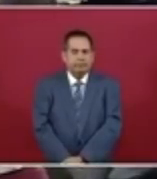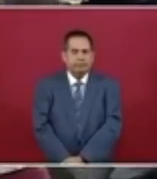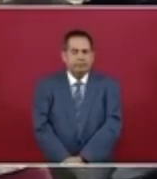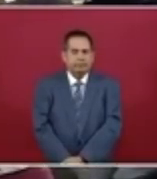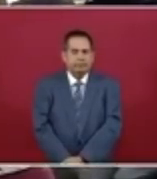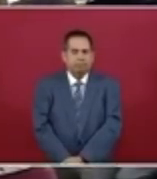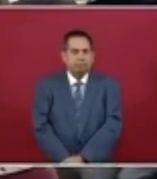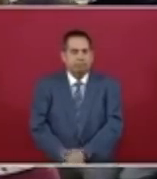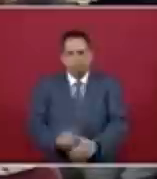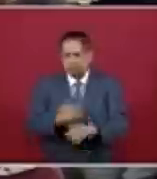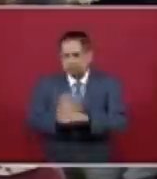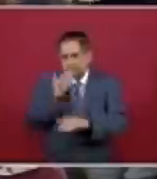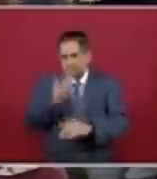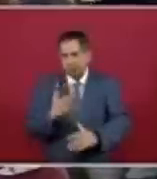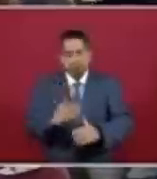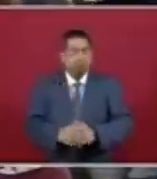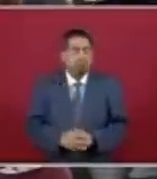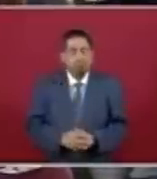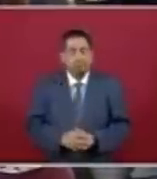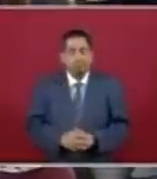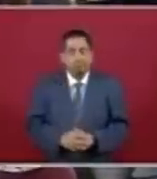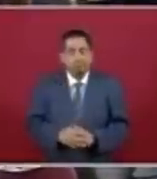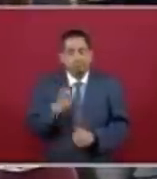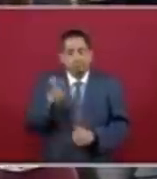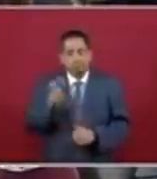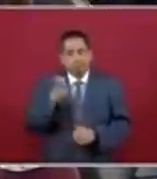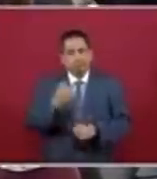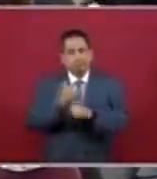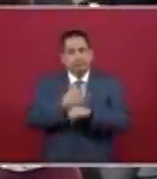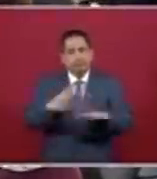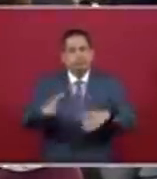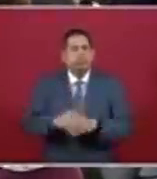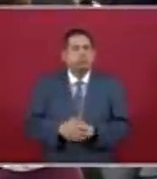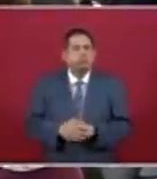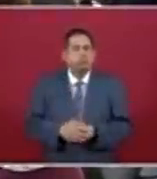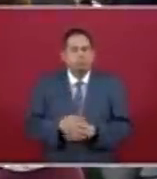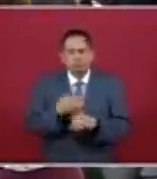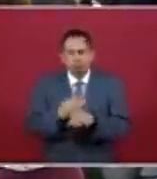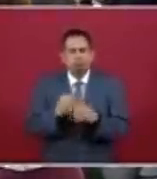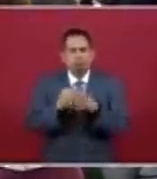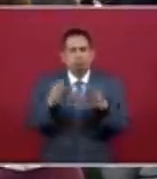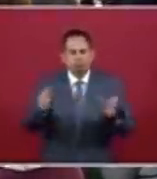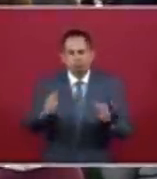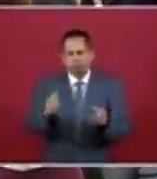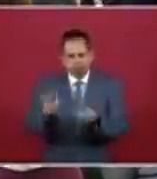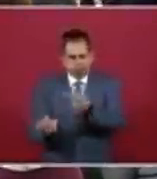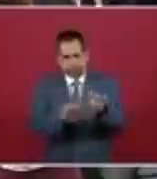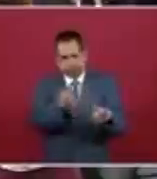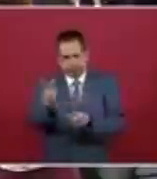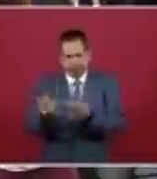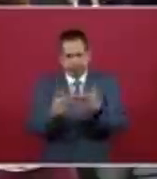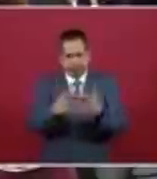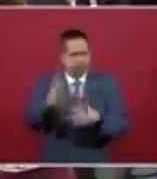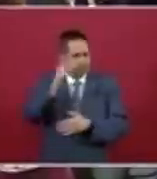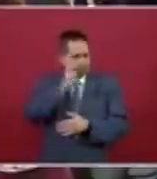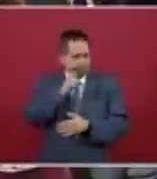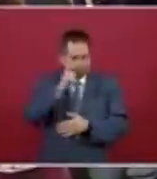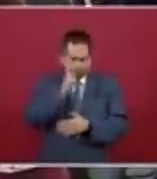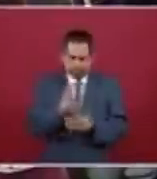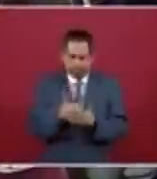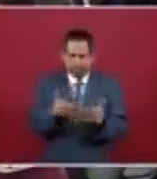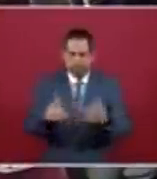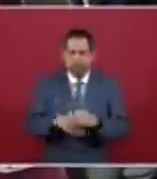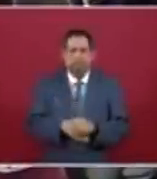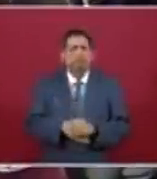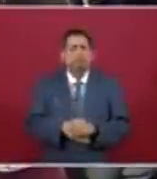Muy bien, pues esta era la información y abrimos la sesión, como siempre,